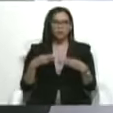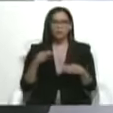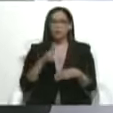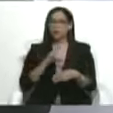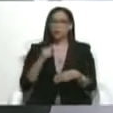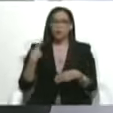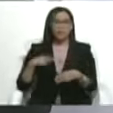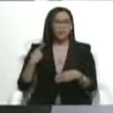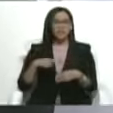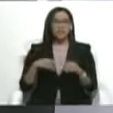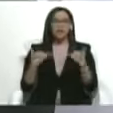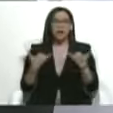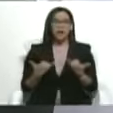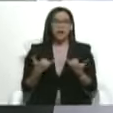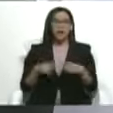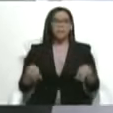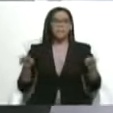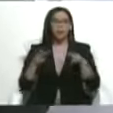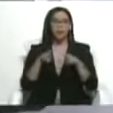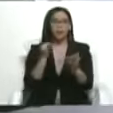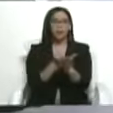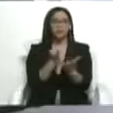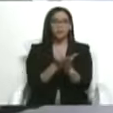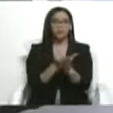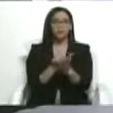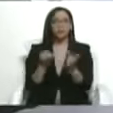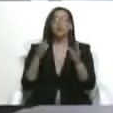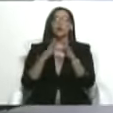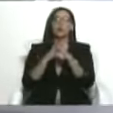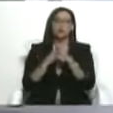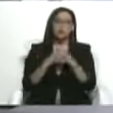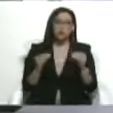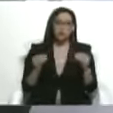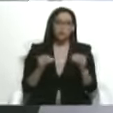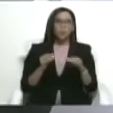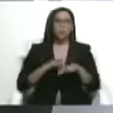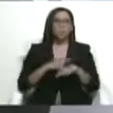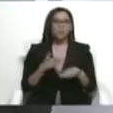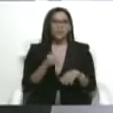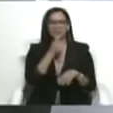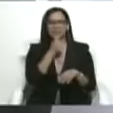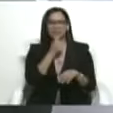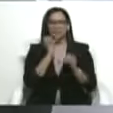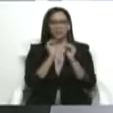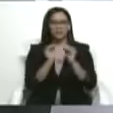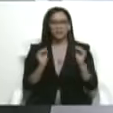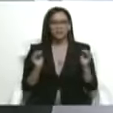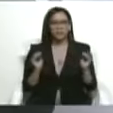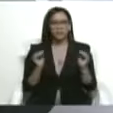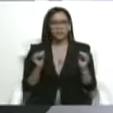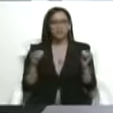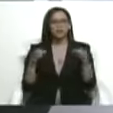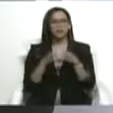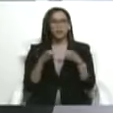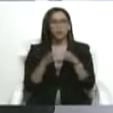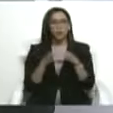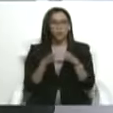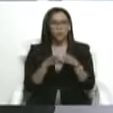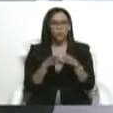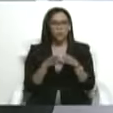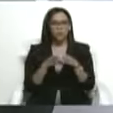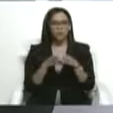tienen ahora valor probatorio. Todo porque a quienes están denunciando son factores extremistas que tienen